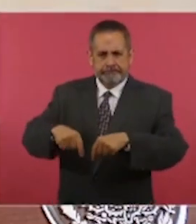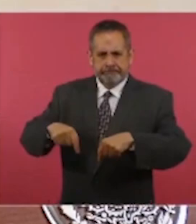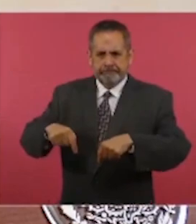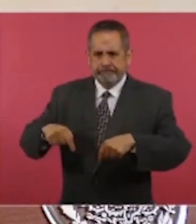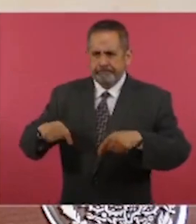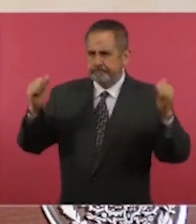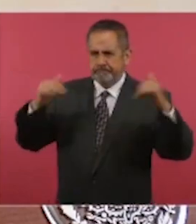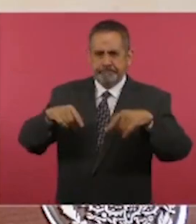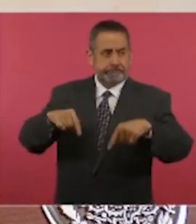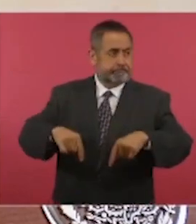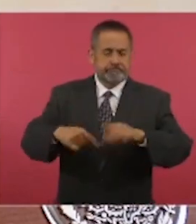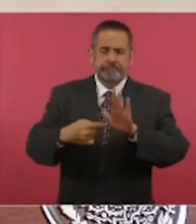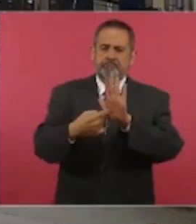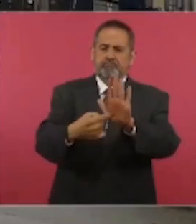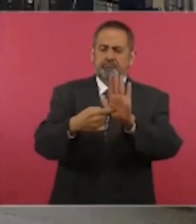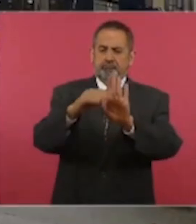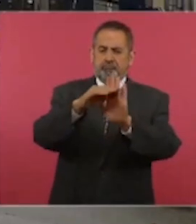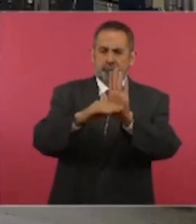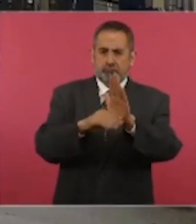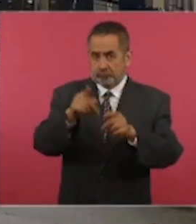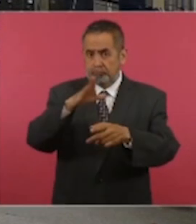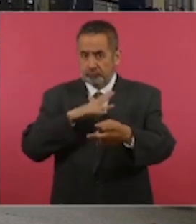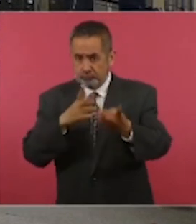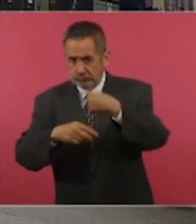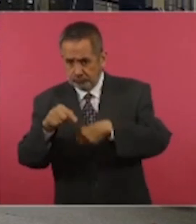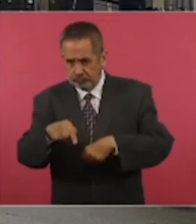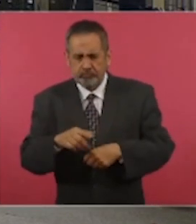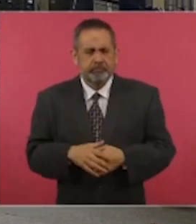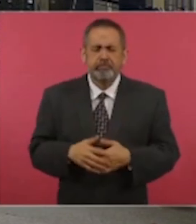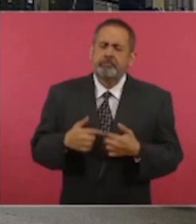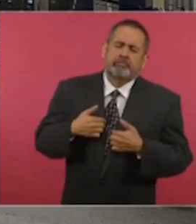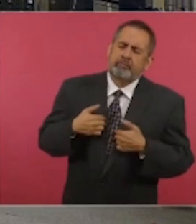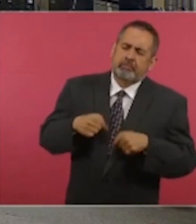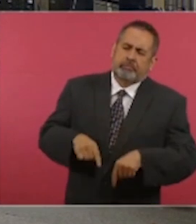Aquí. ¿Va a estar usted o va? No,